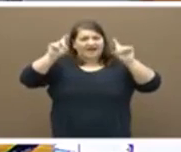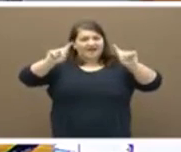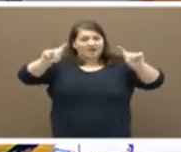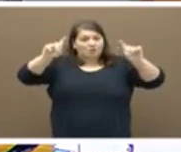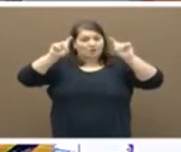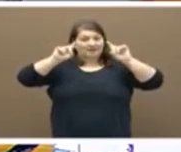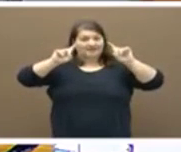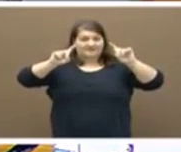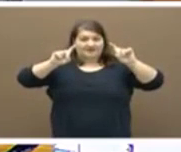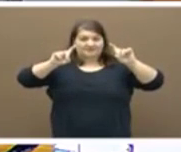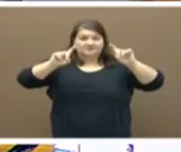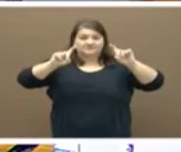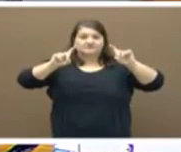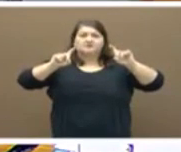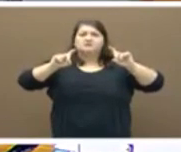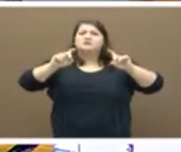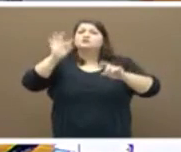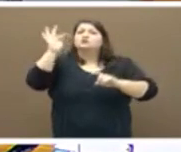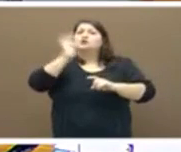las que se destinan